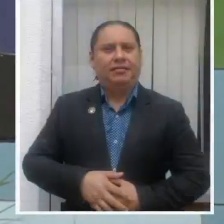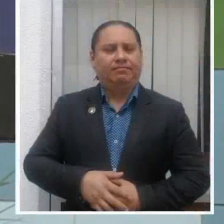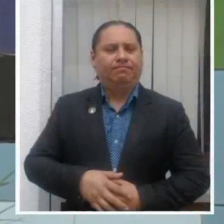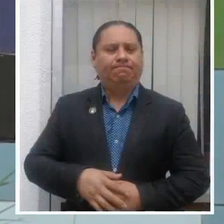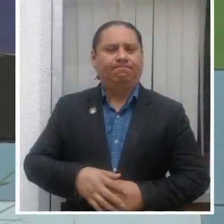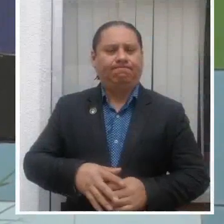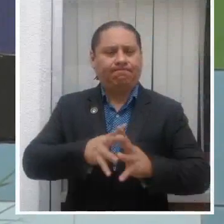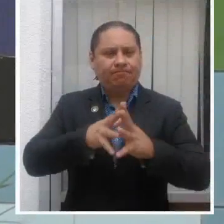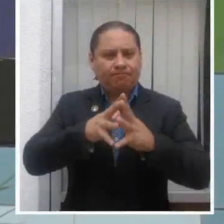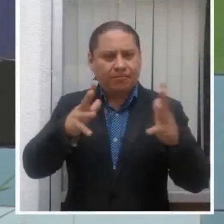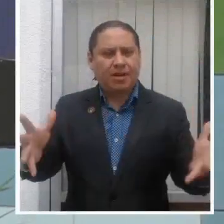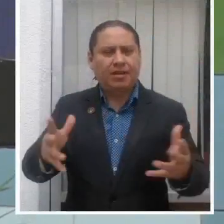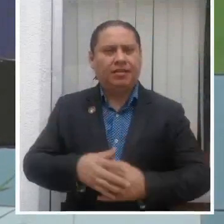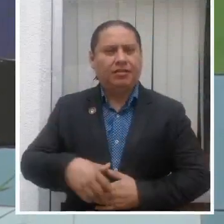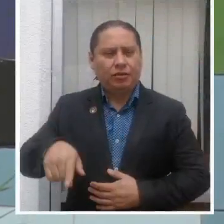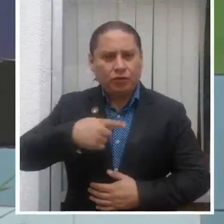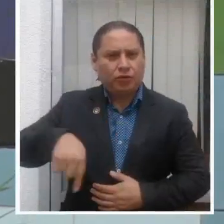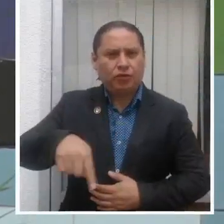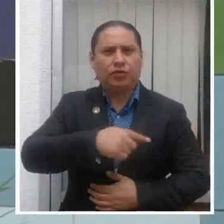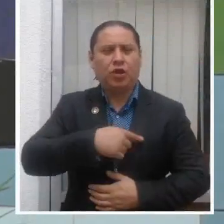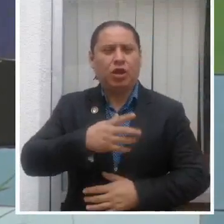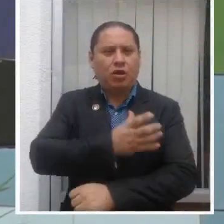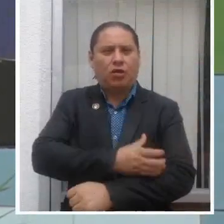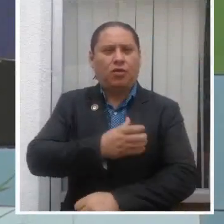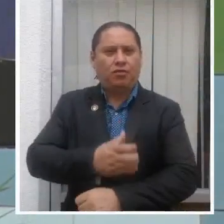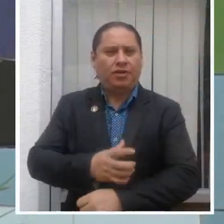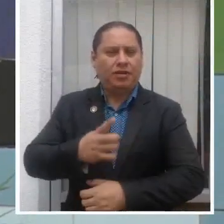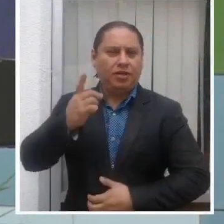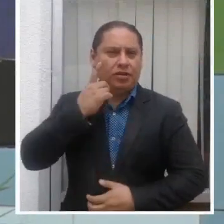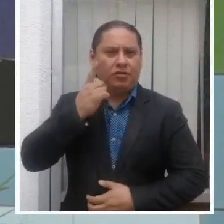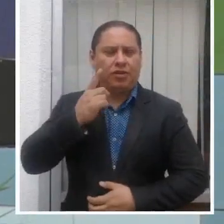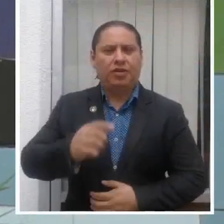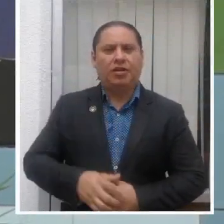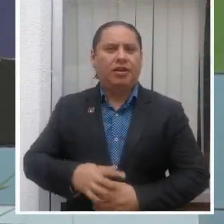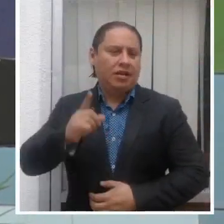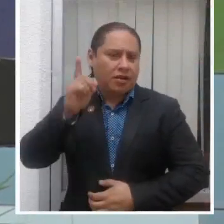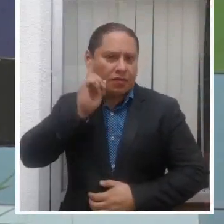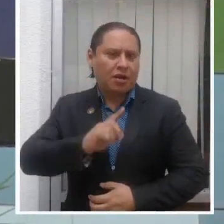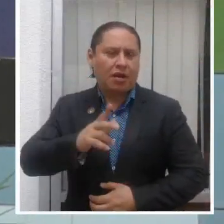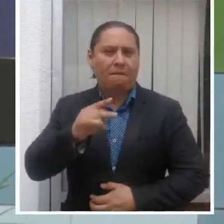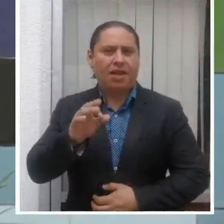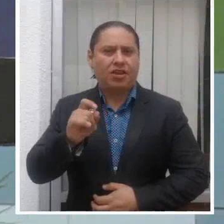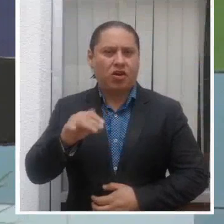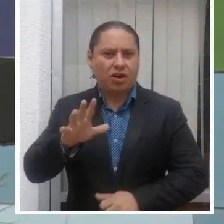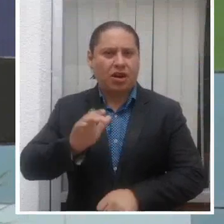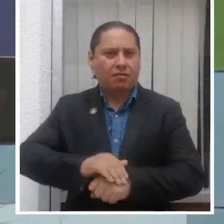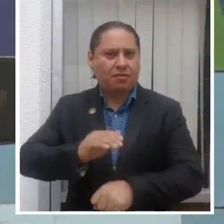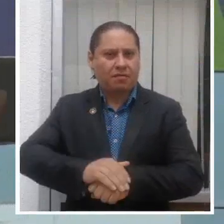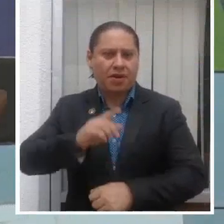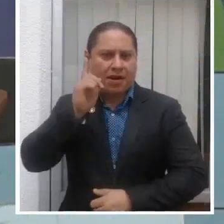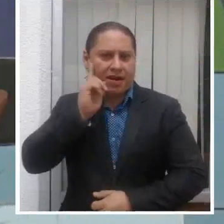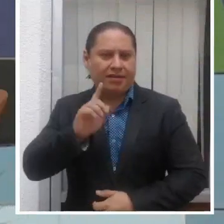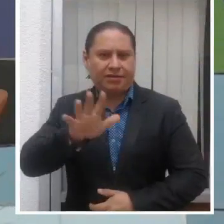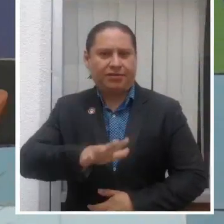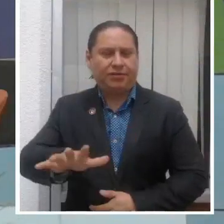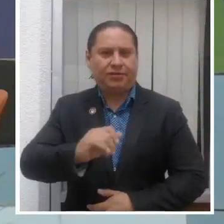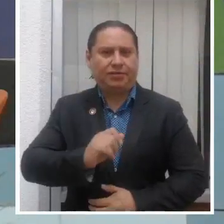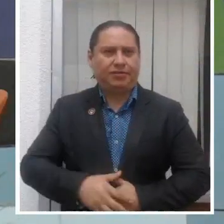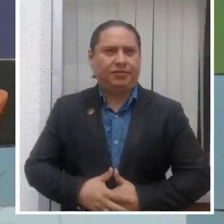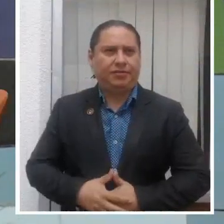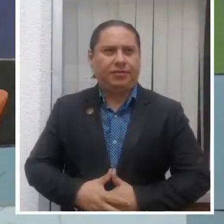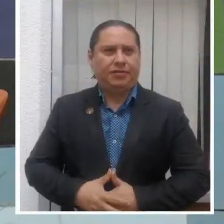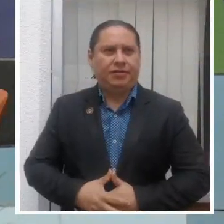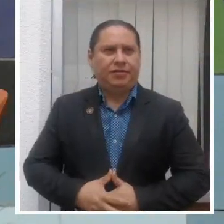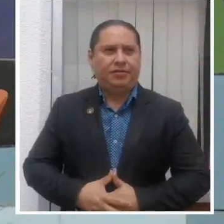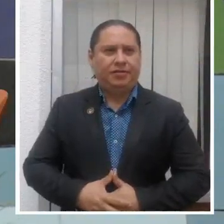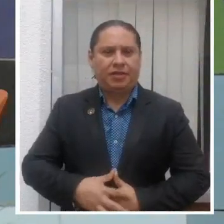significativo y tan importante para todos nosotros que somos compañeros de la diputada Petrona, gran amiga de todos. Edward